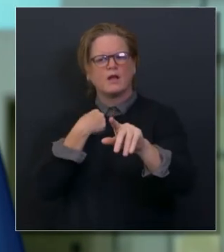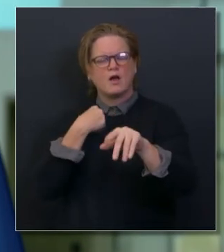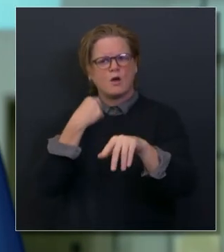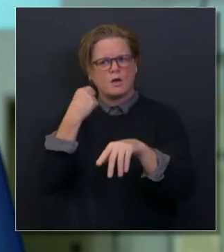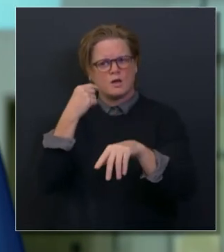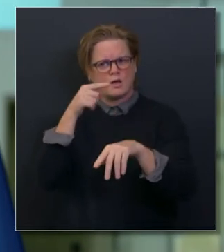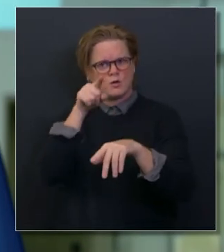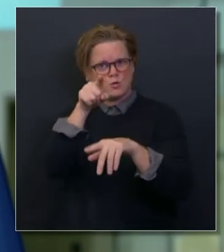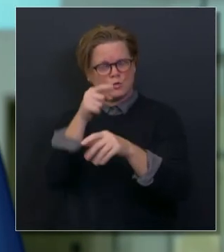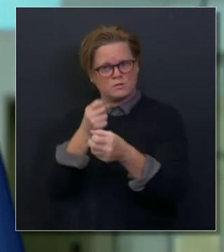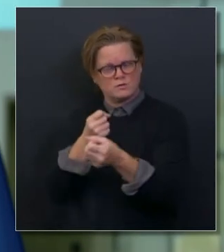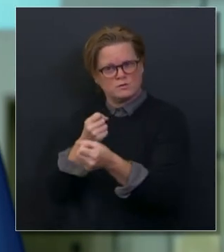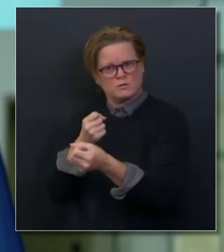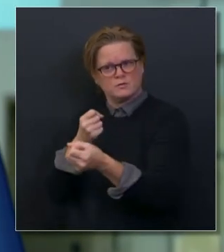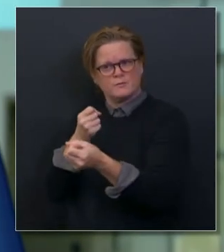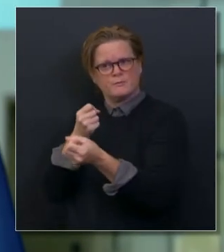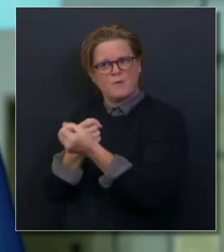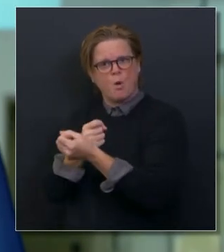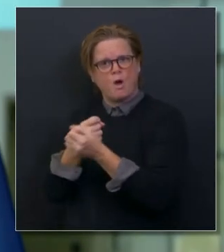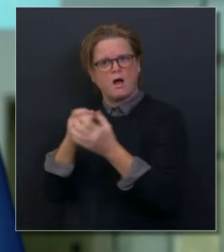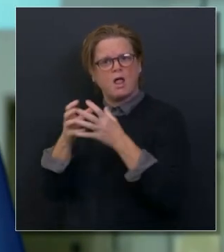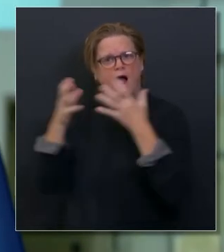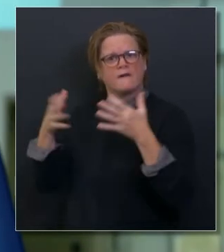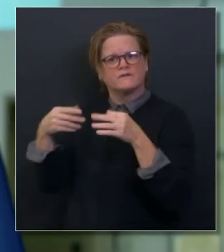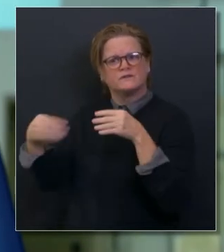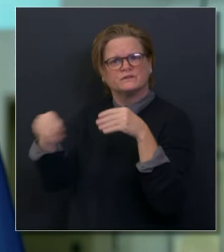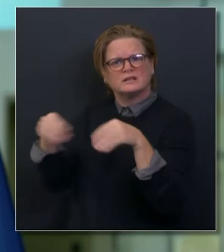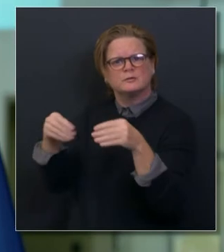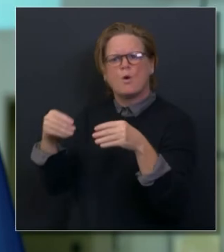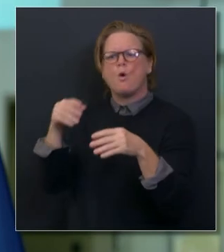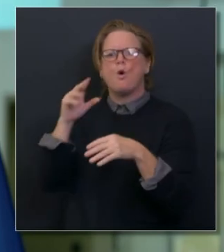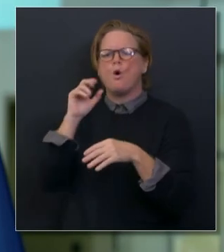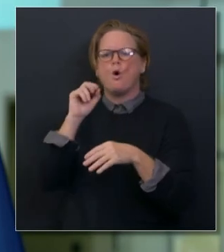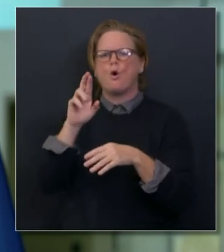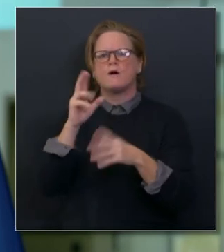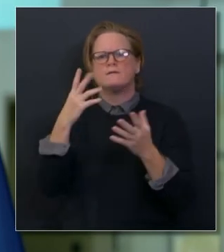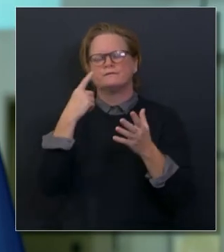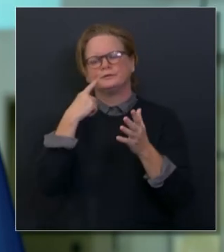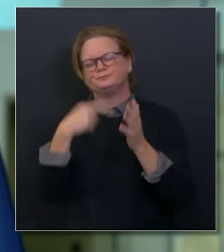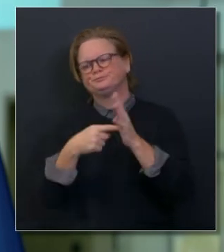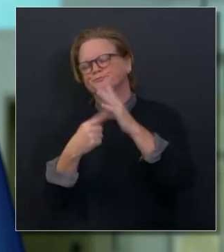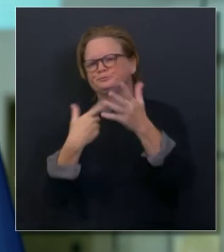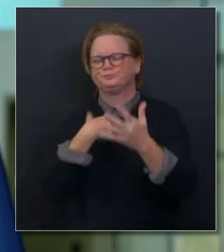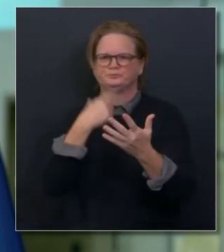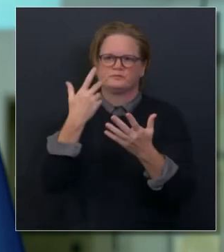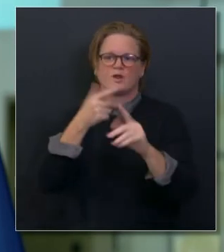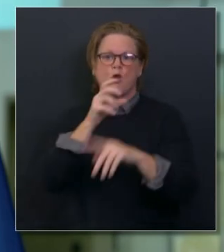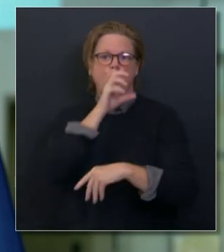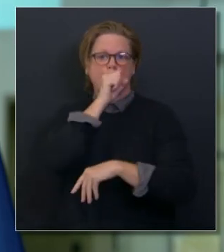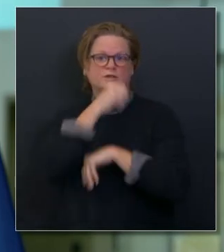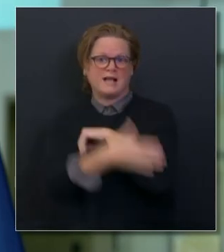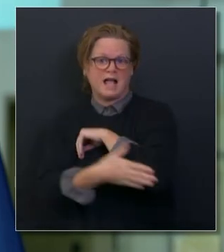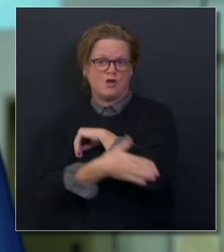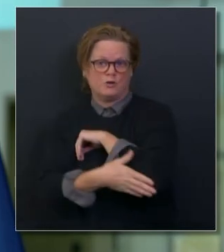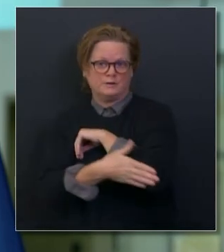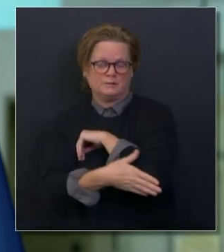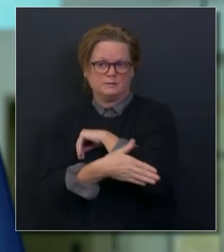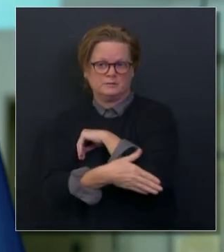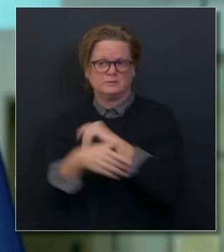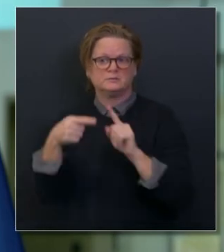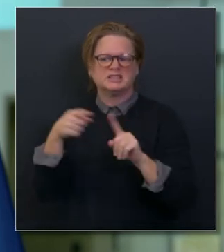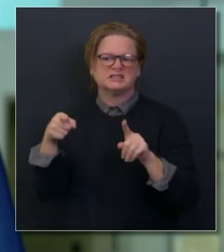cuánta flexibilidad apoya usted y el estado tomará el mando si el